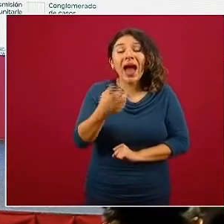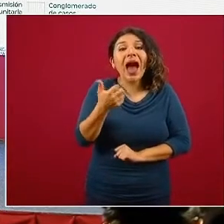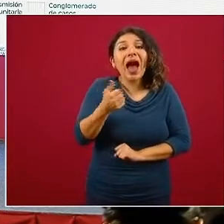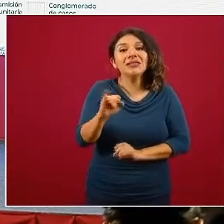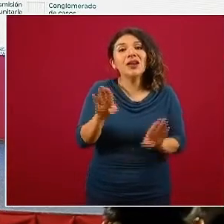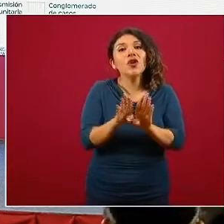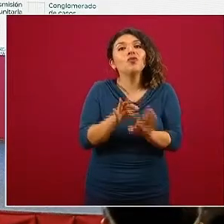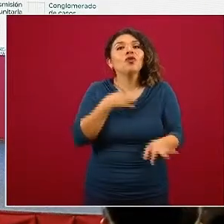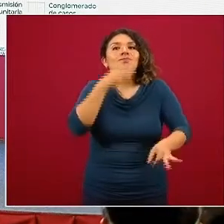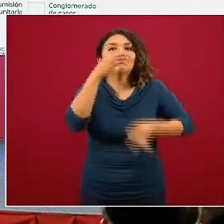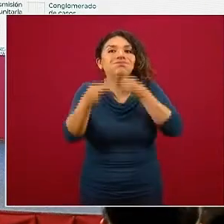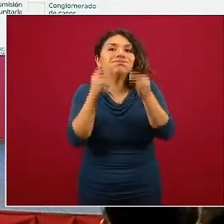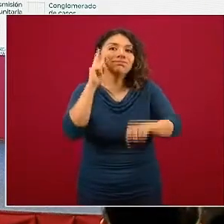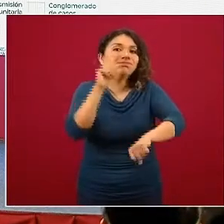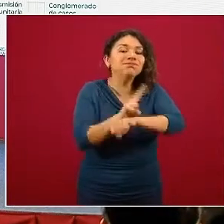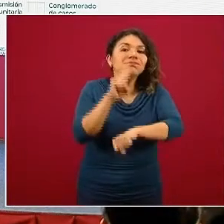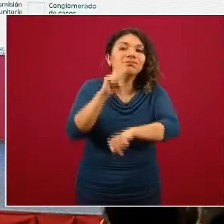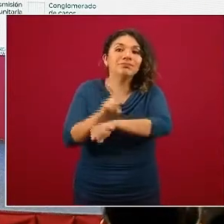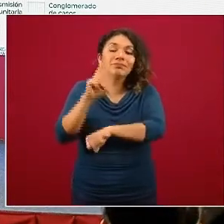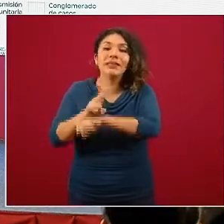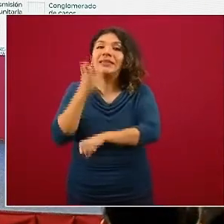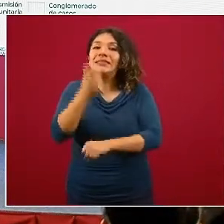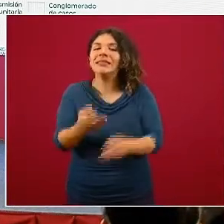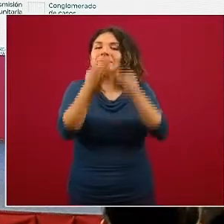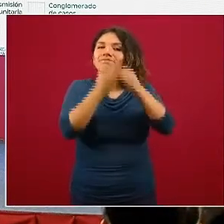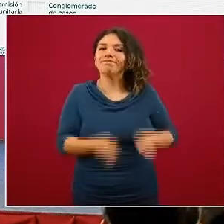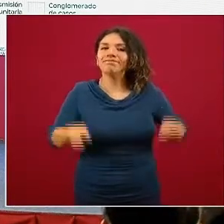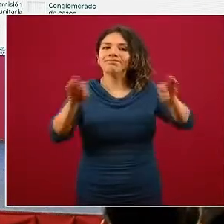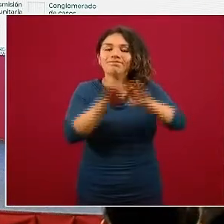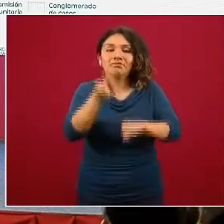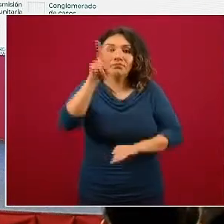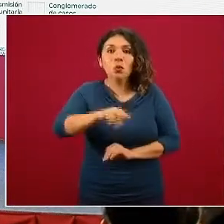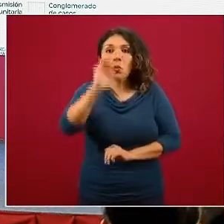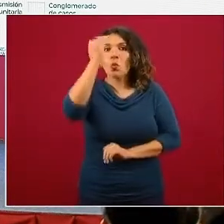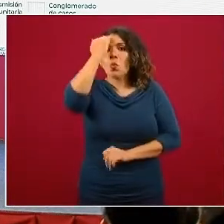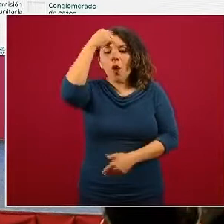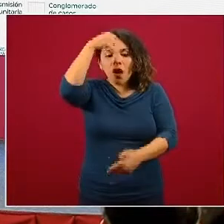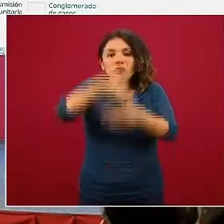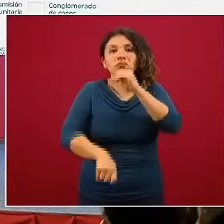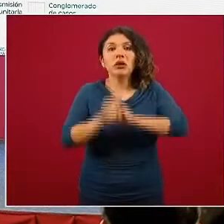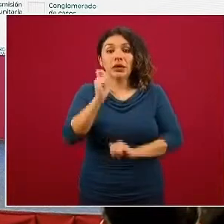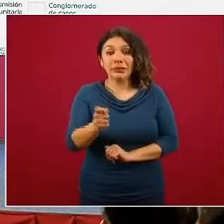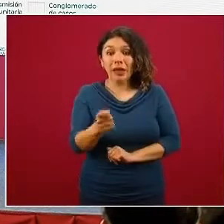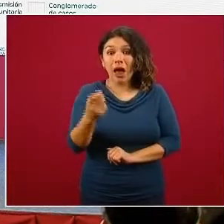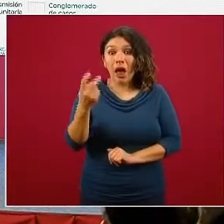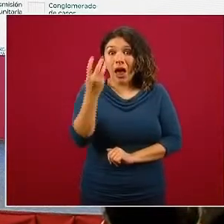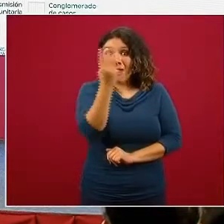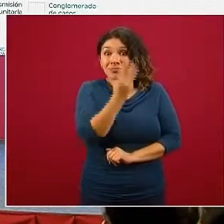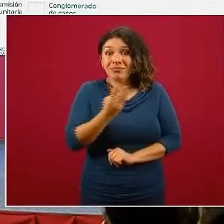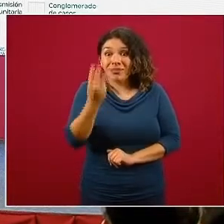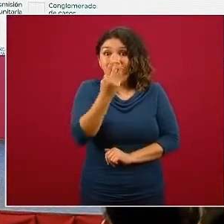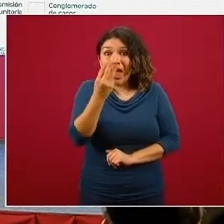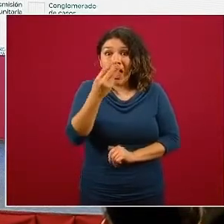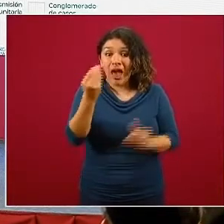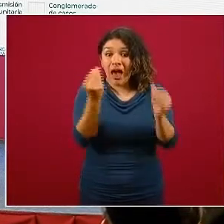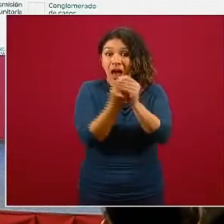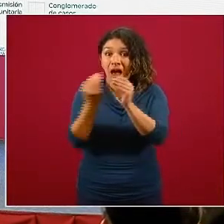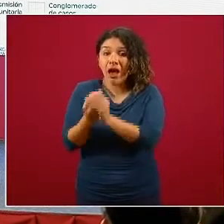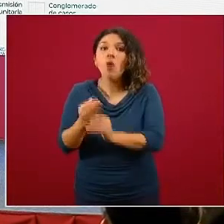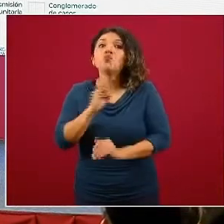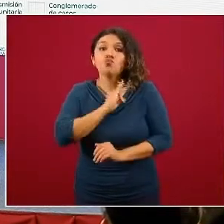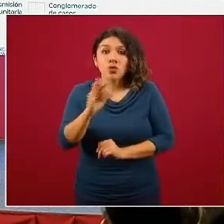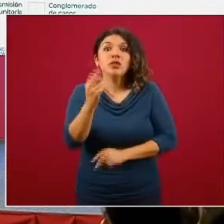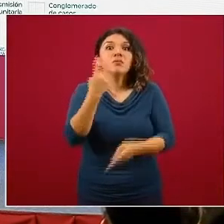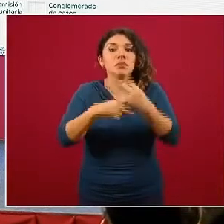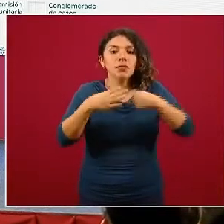vamos dando seguimiento y es fundamental conocer que entre estas categorías puede haber una